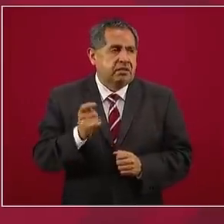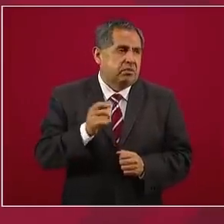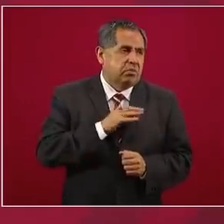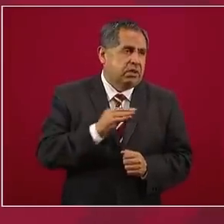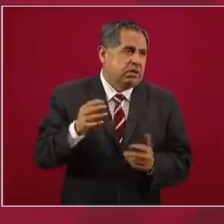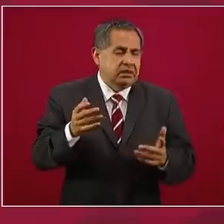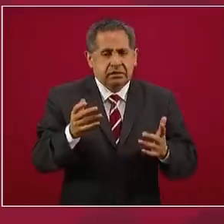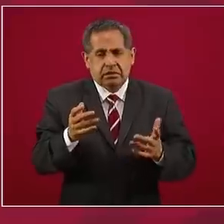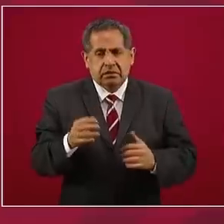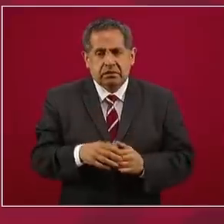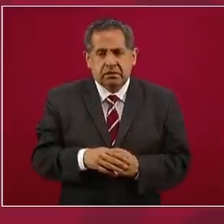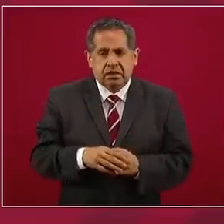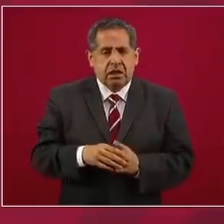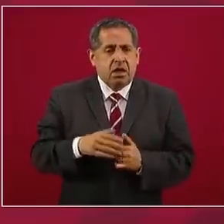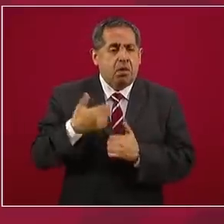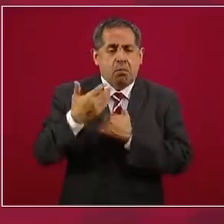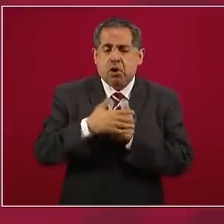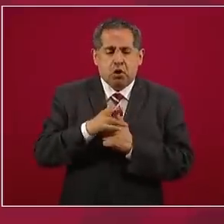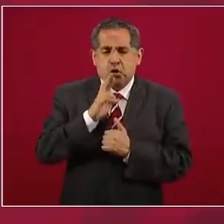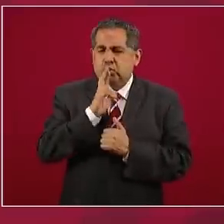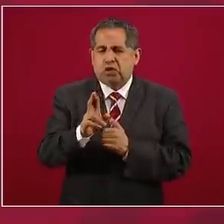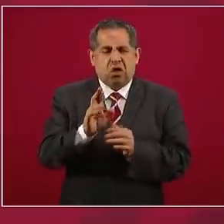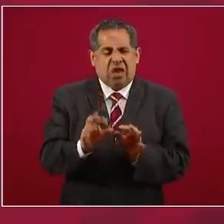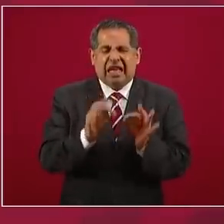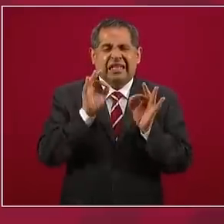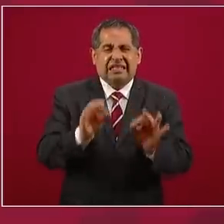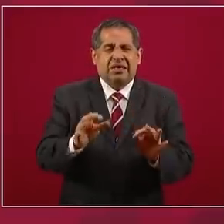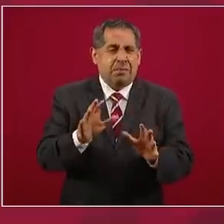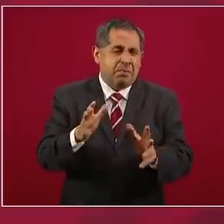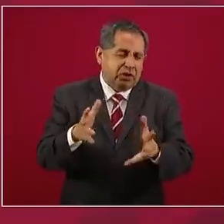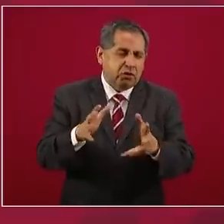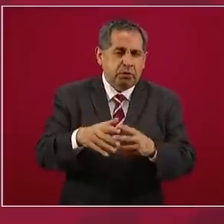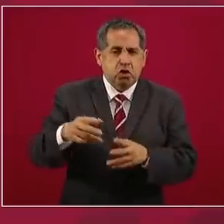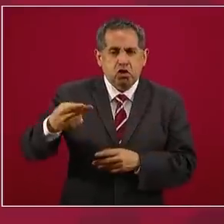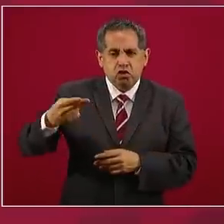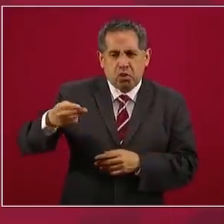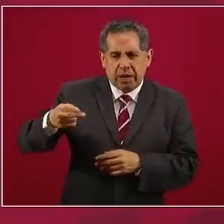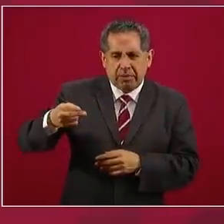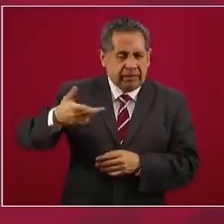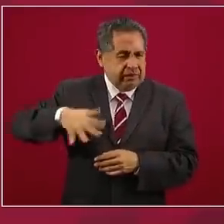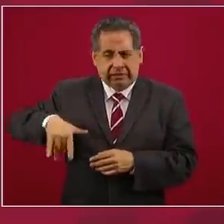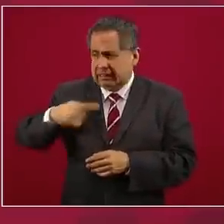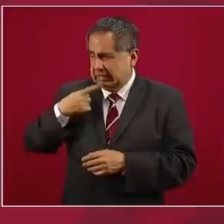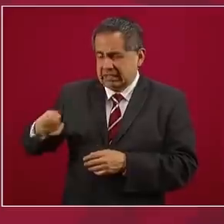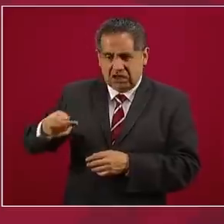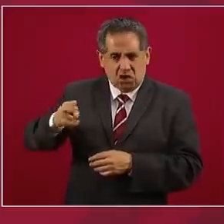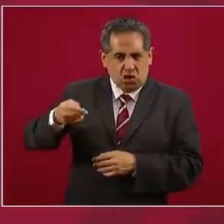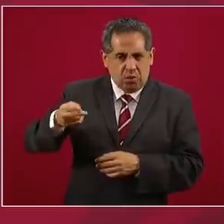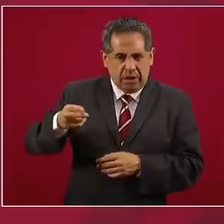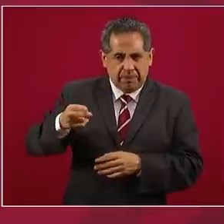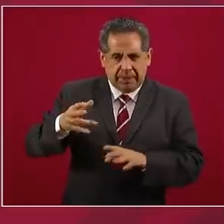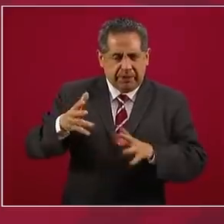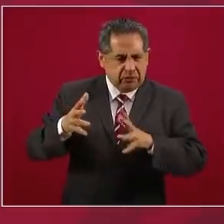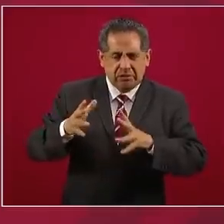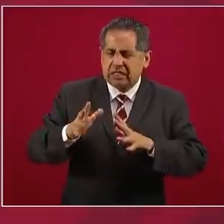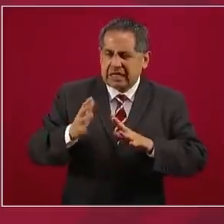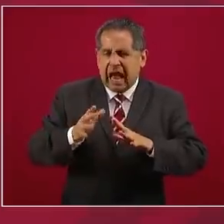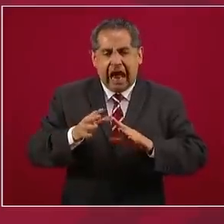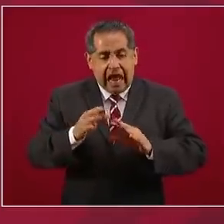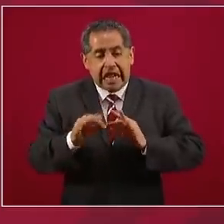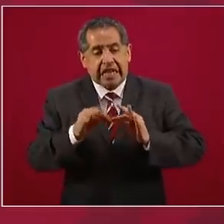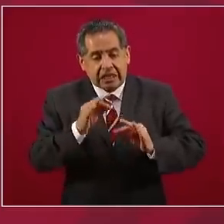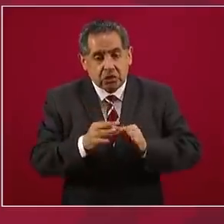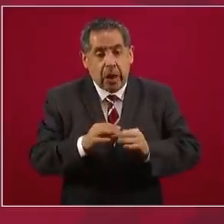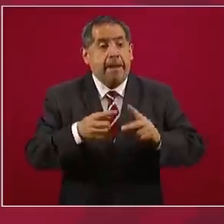tener ya resultados finales en noviembre, como aquí se mencionó, y empezar